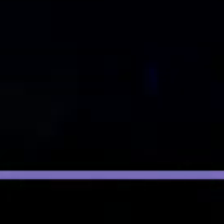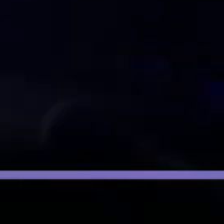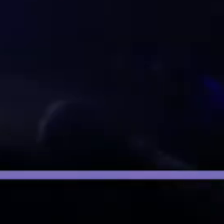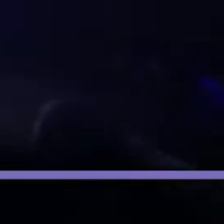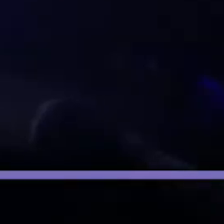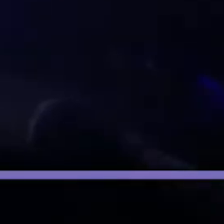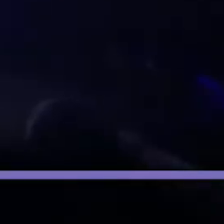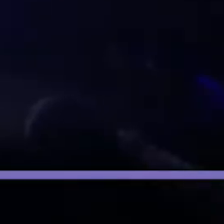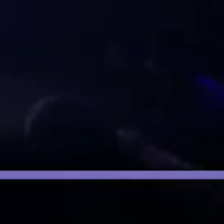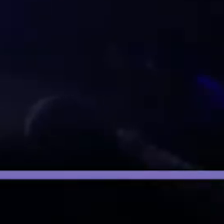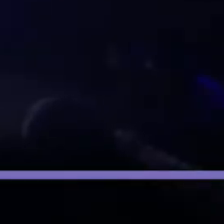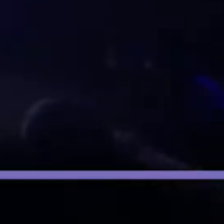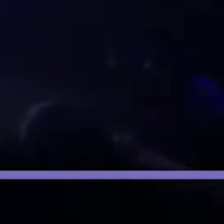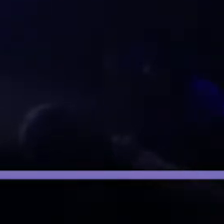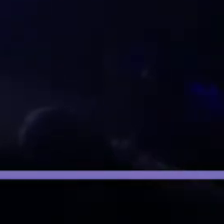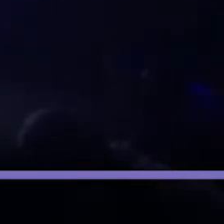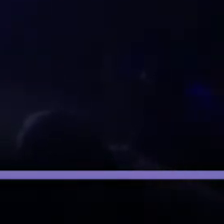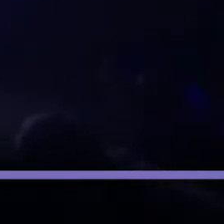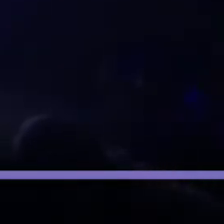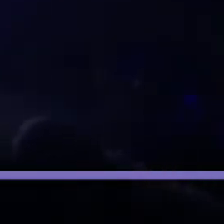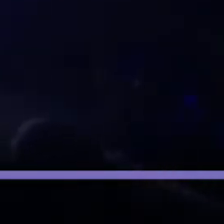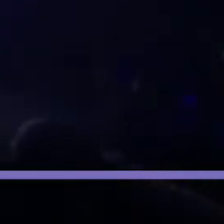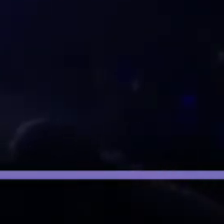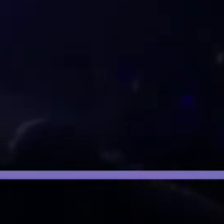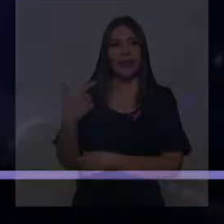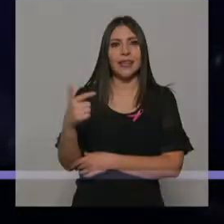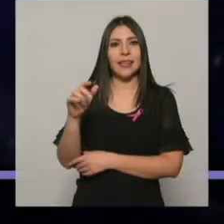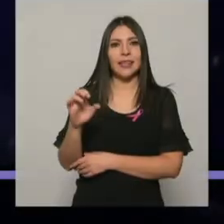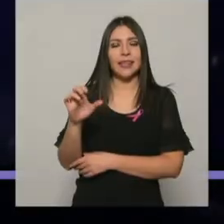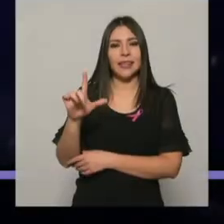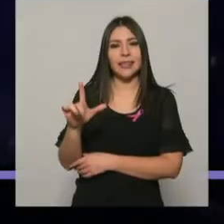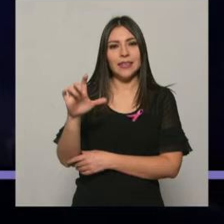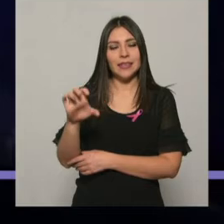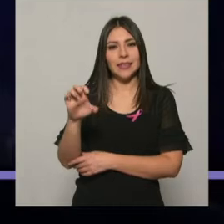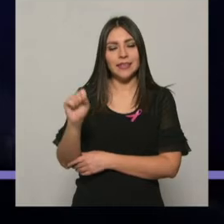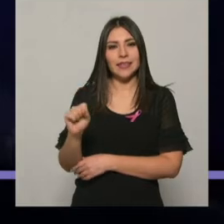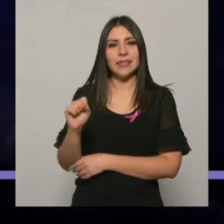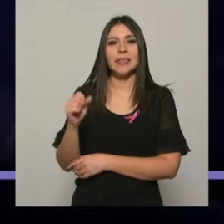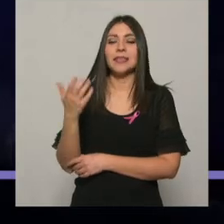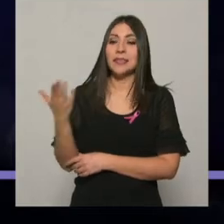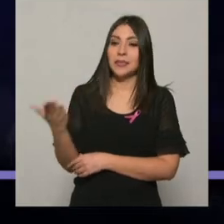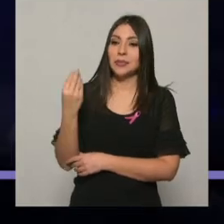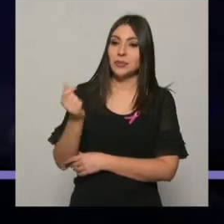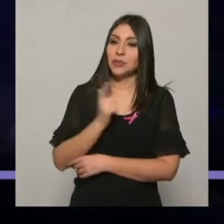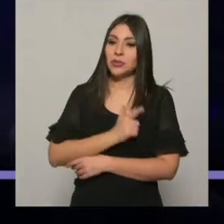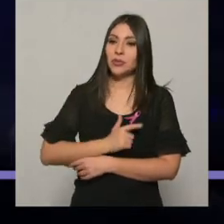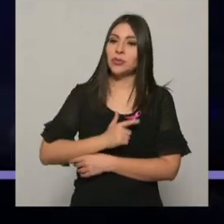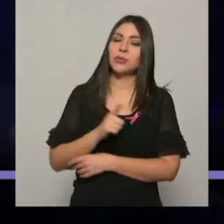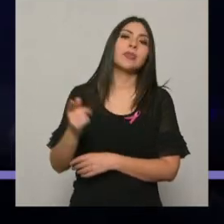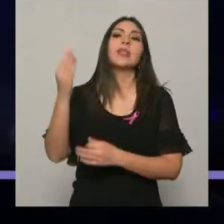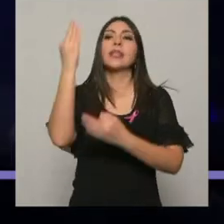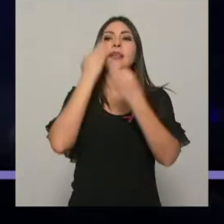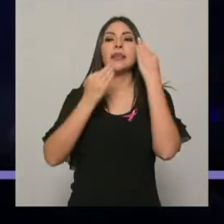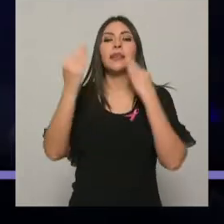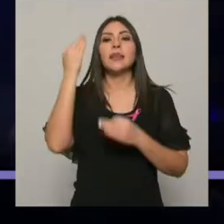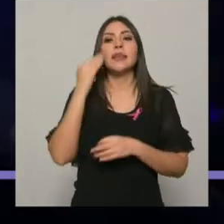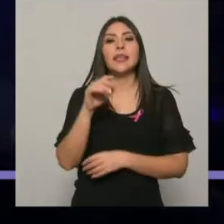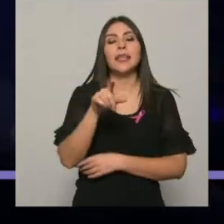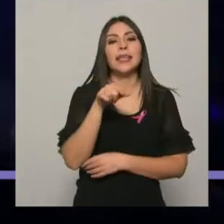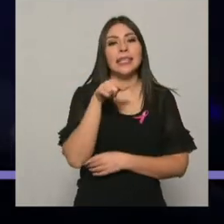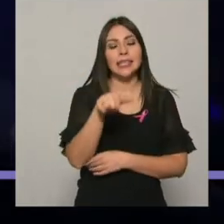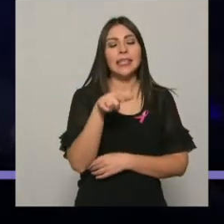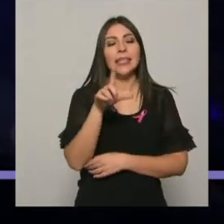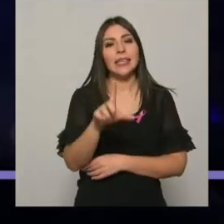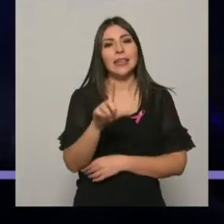¿Cómo te llamas? Ángeles Pelagio. ¿Cómo? Ángeles Pelagio. Ángeles Pelagio, qué gusto. Bueno, eres la Llorona en esta fantástica obra.